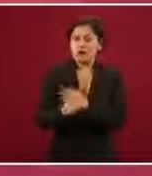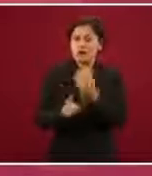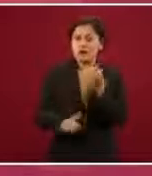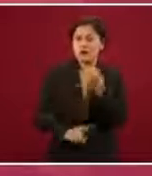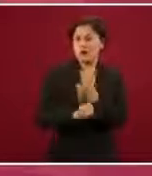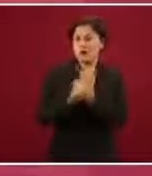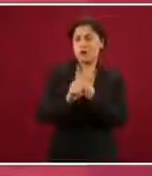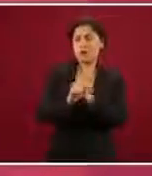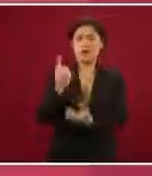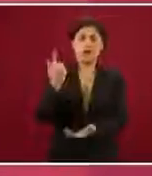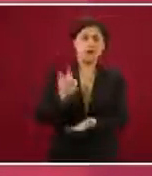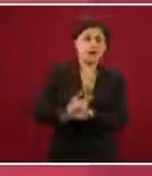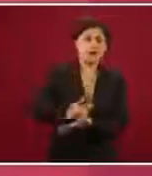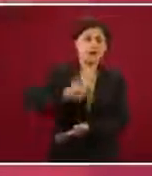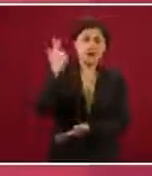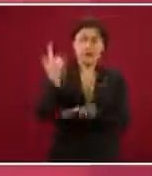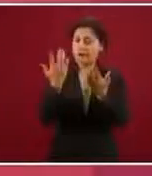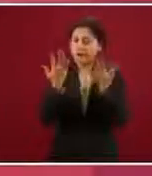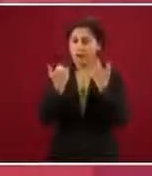una discrepancia